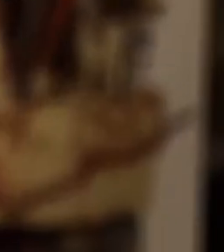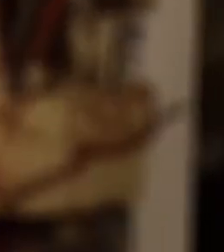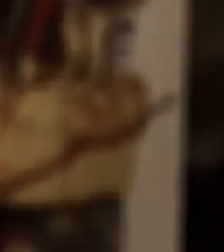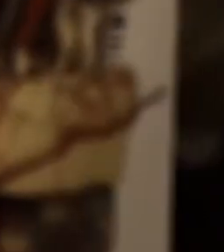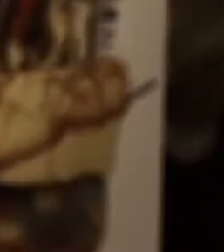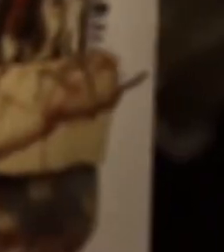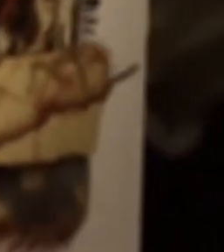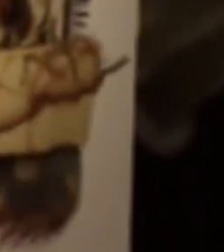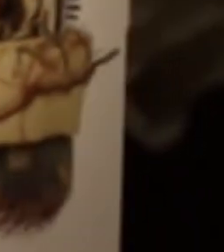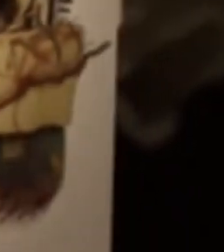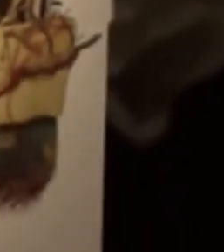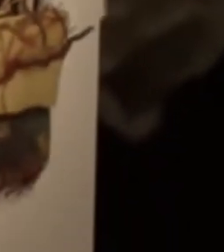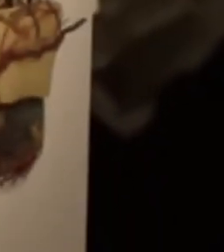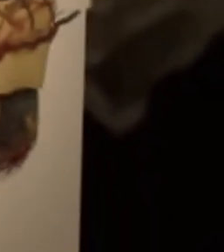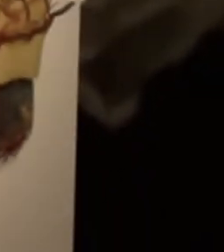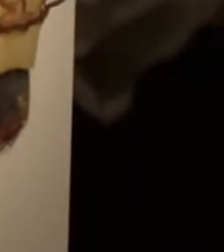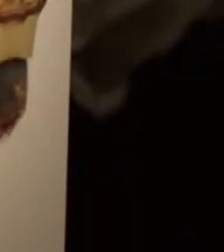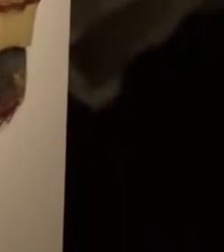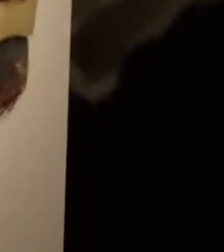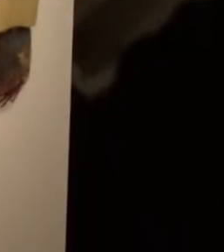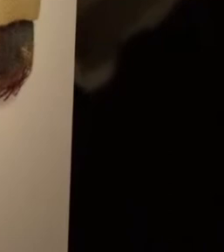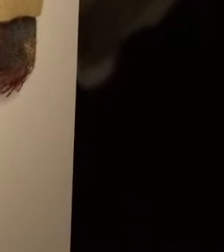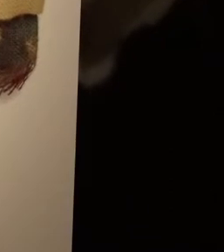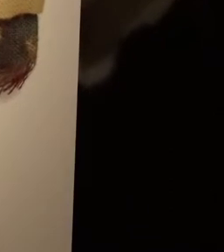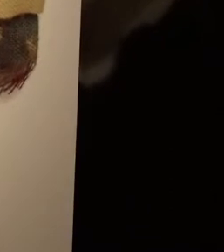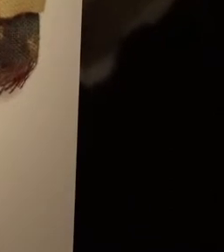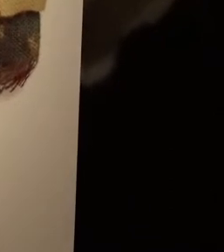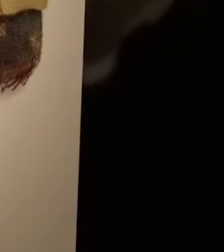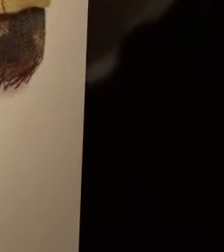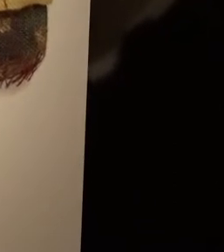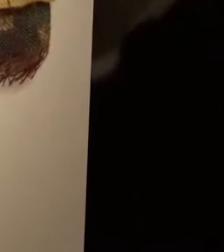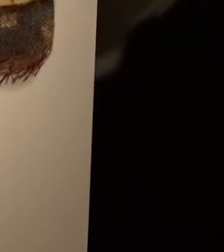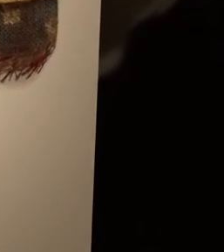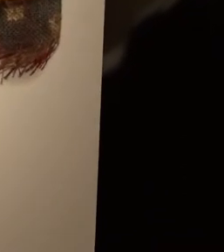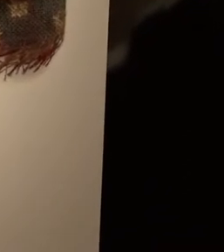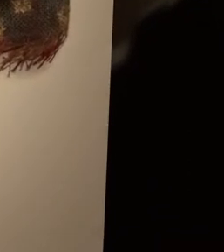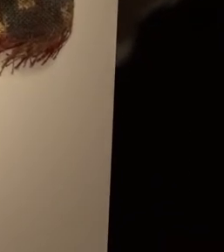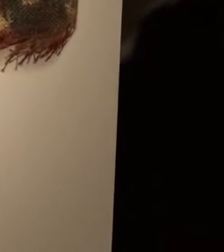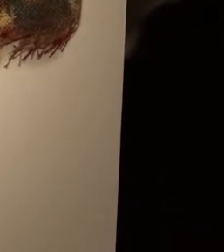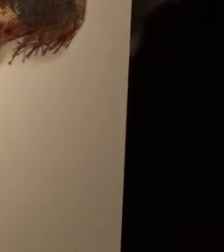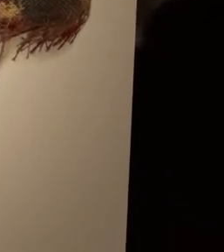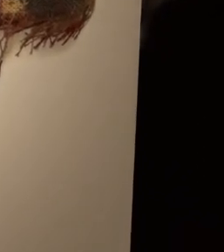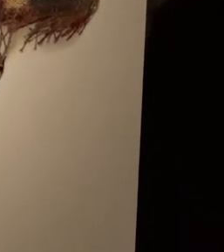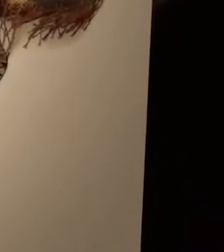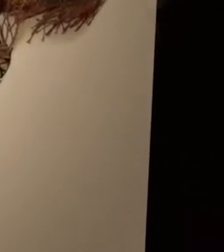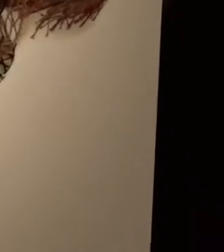piedrecitas los vidrios que cuelgan detrás son las cargas culturales que cada uno vamos